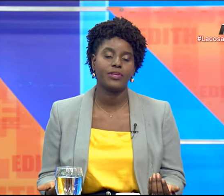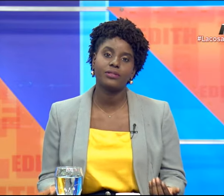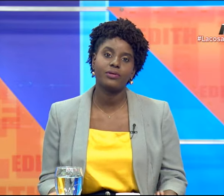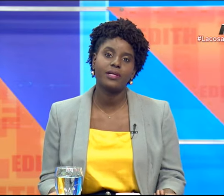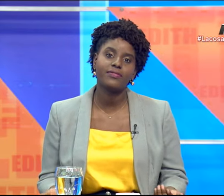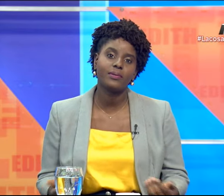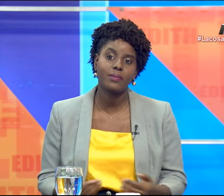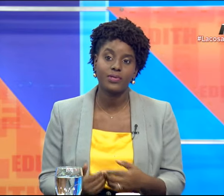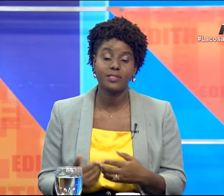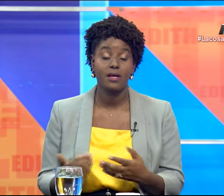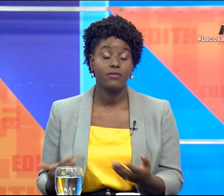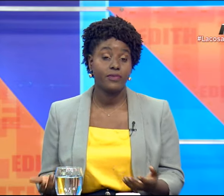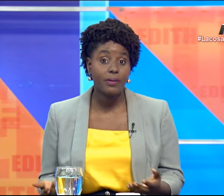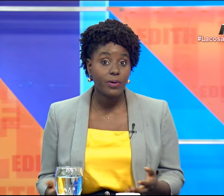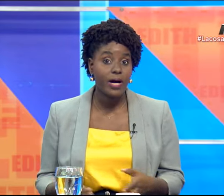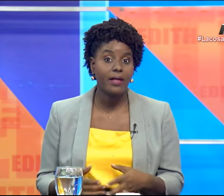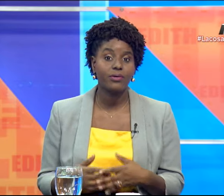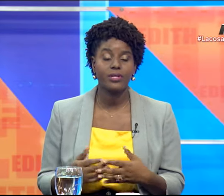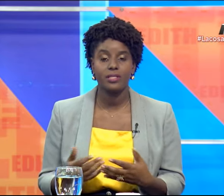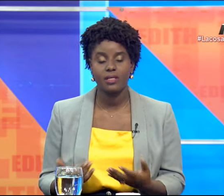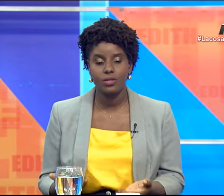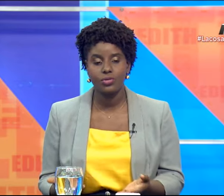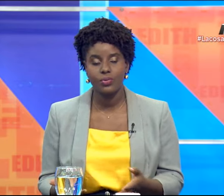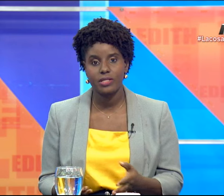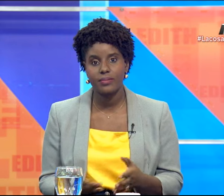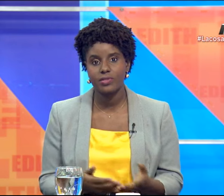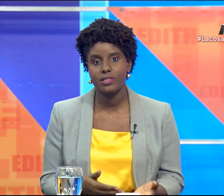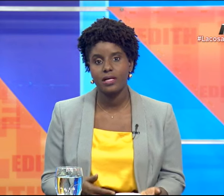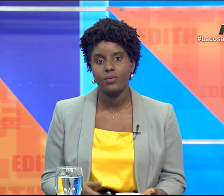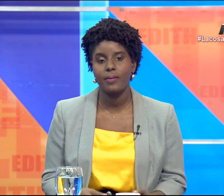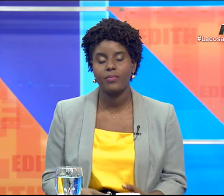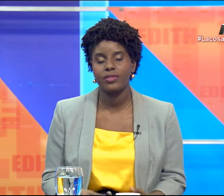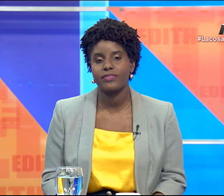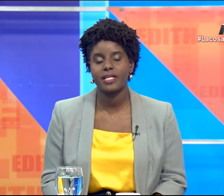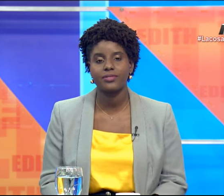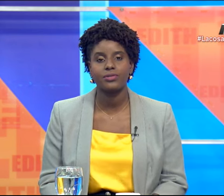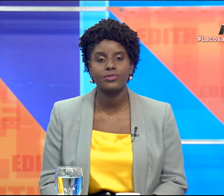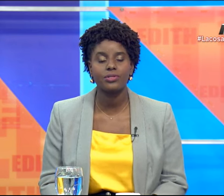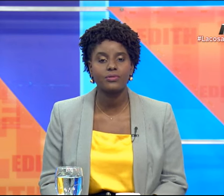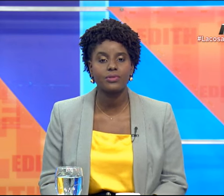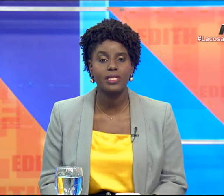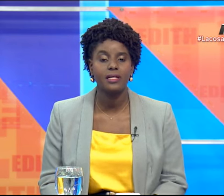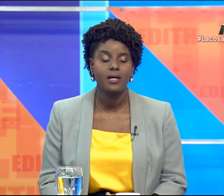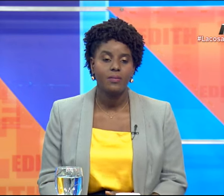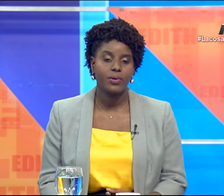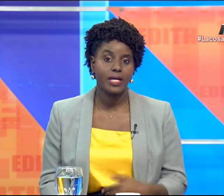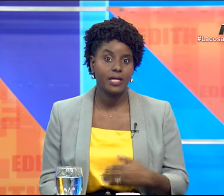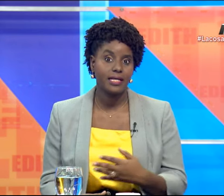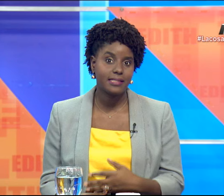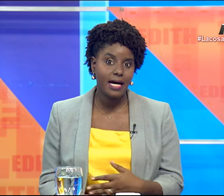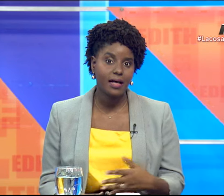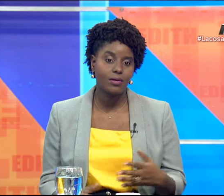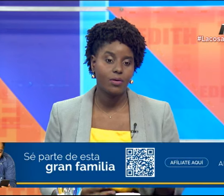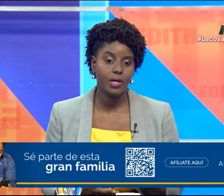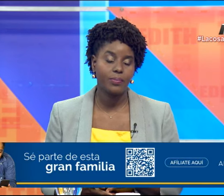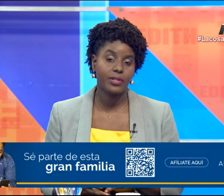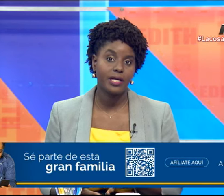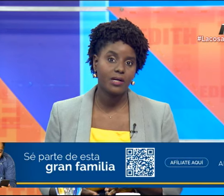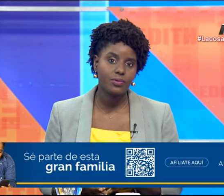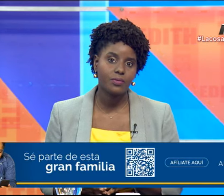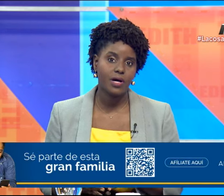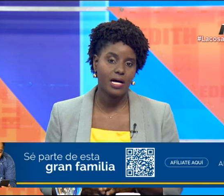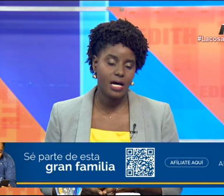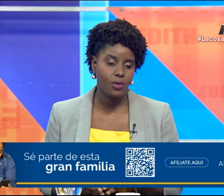el proyecto de reforma pues fuera aprobado y tuviésemos esa nueva modificación constitucional, porque el Estado o el